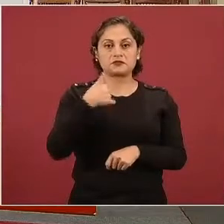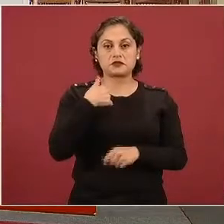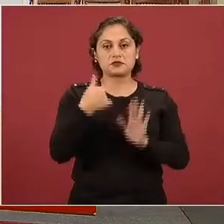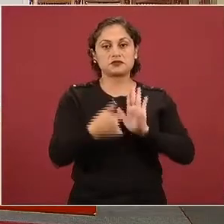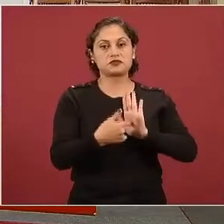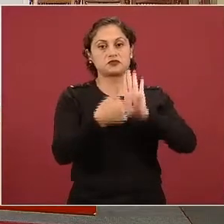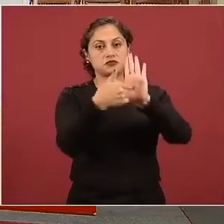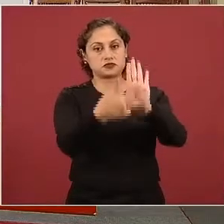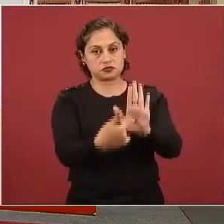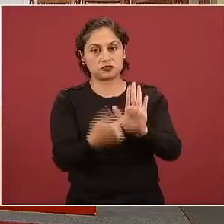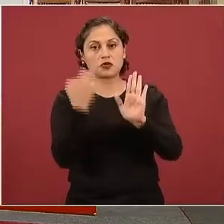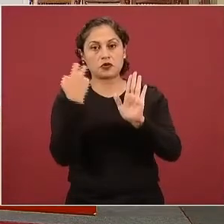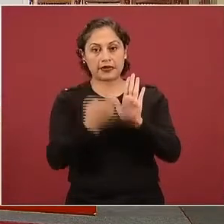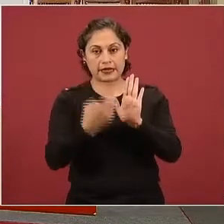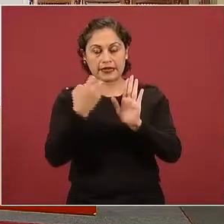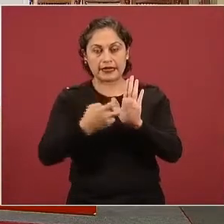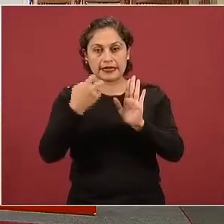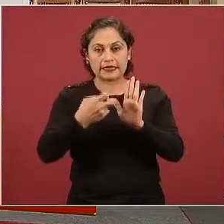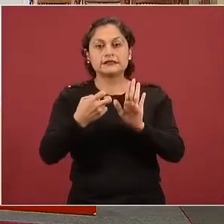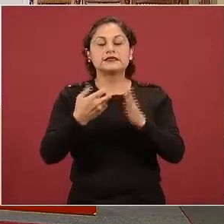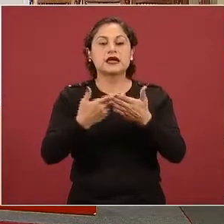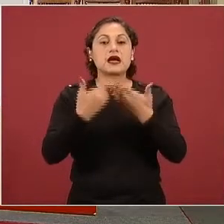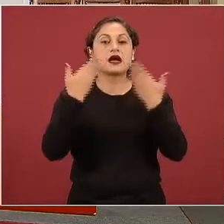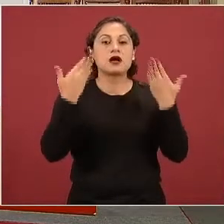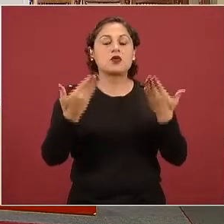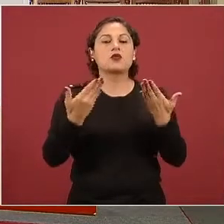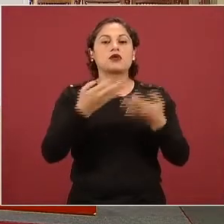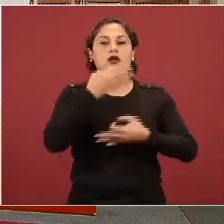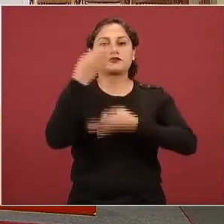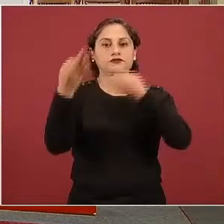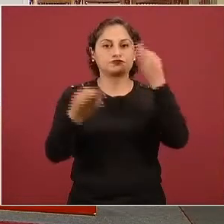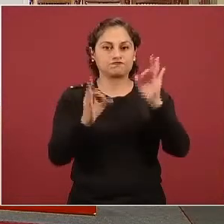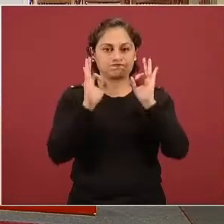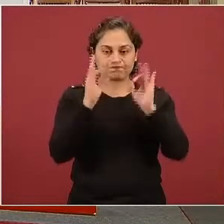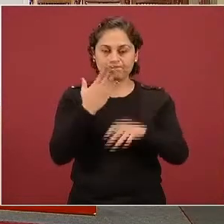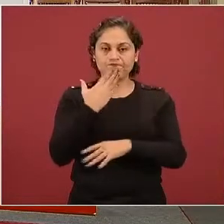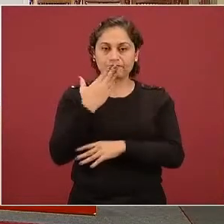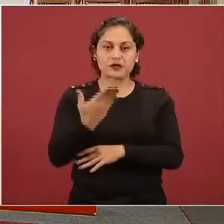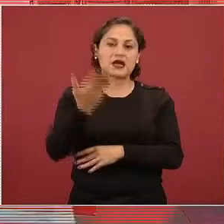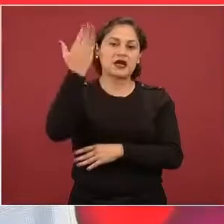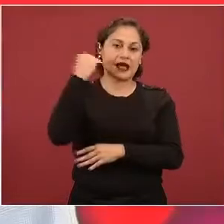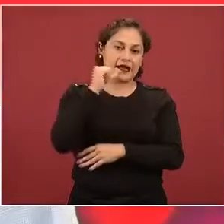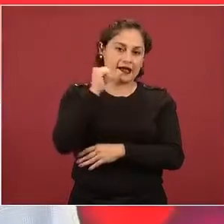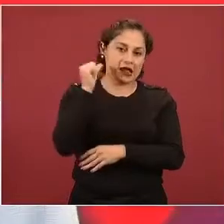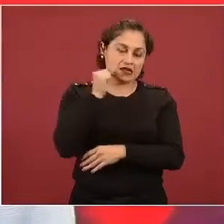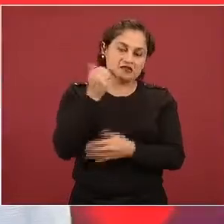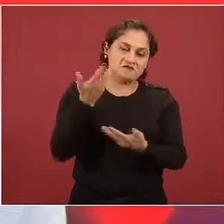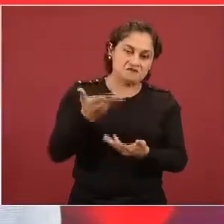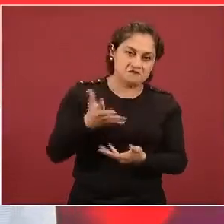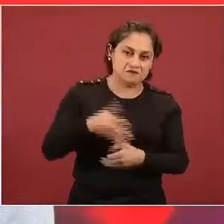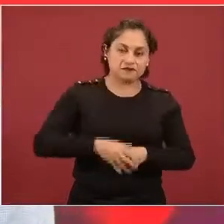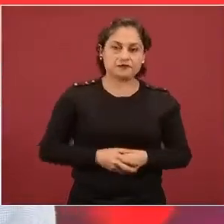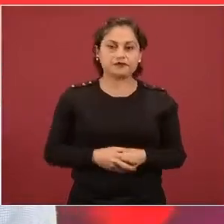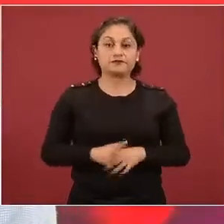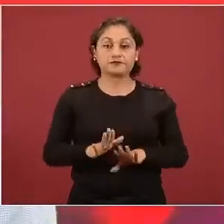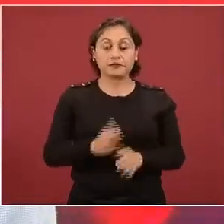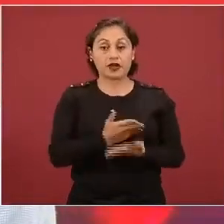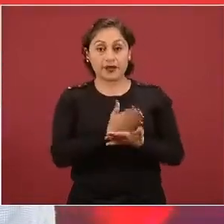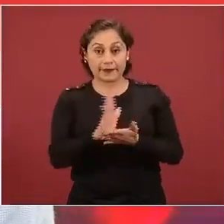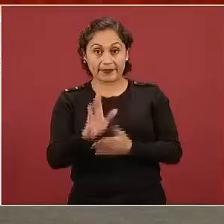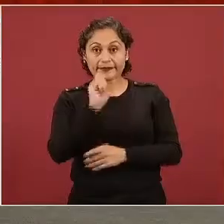del no tan alentador que comentamos ayer por la tarde. Y en el componente temático nos acompaña el